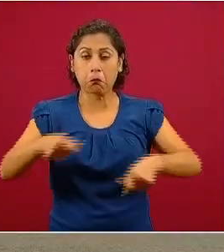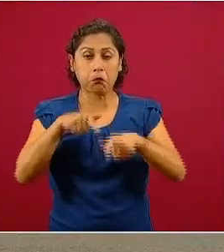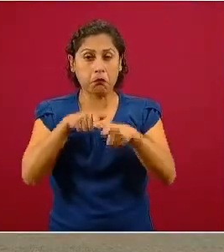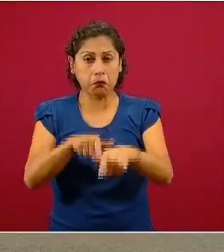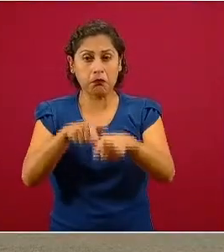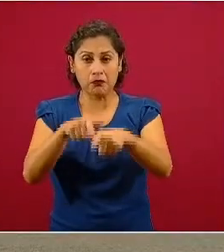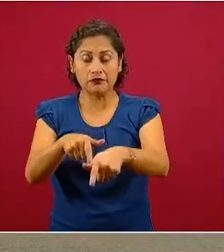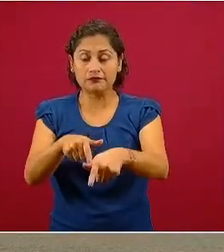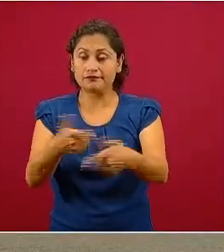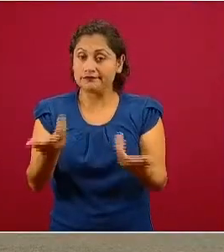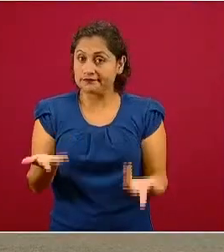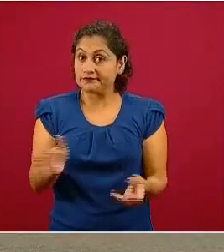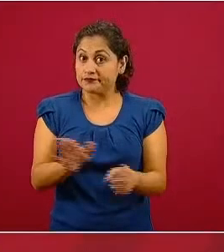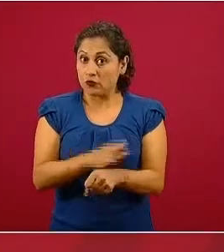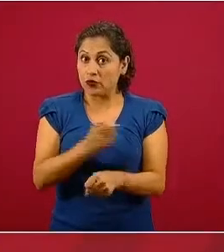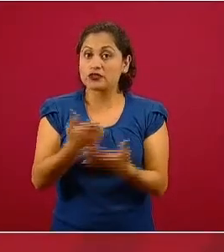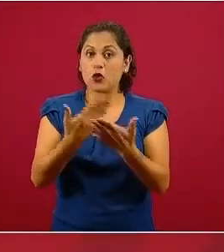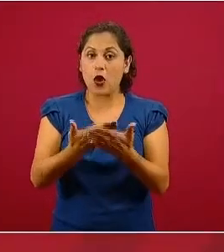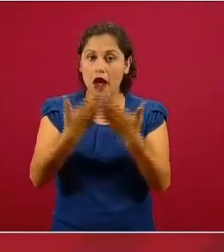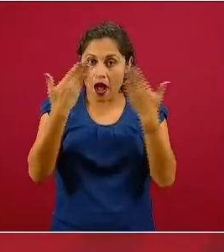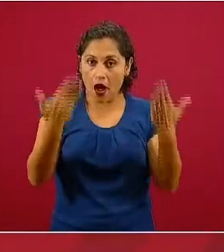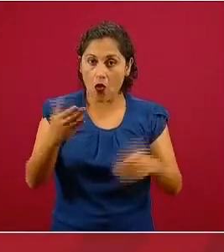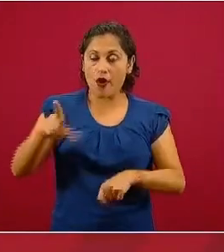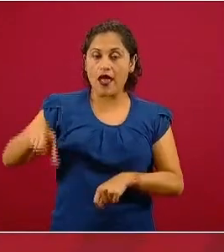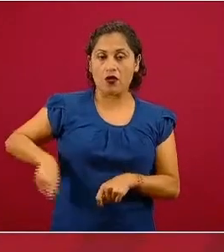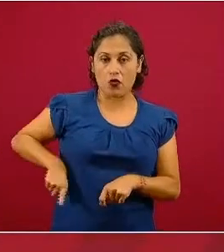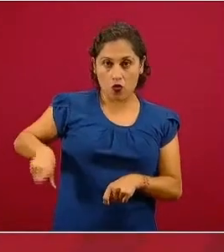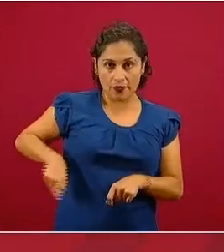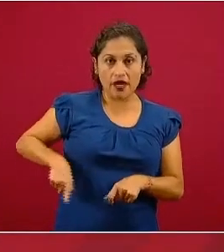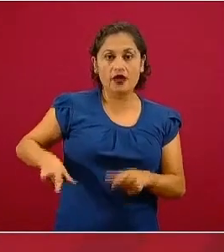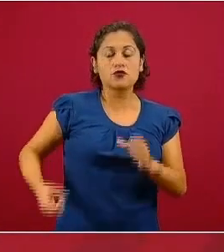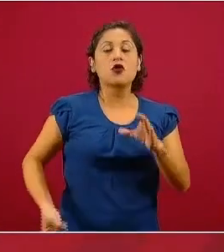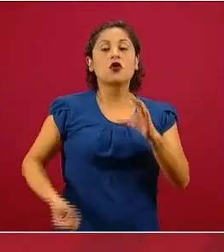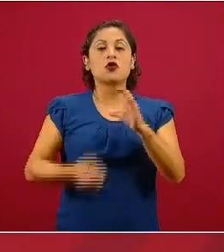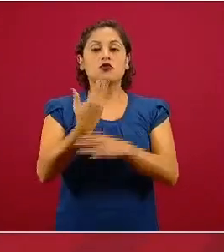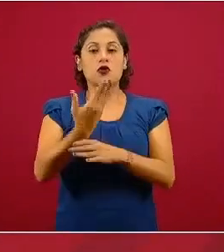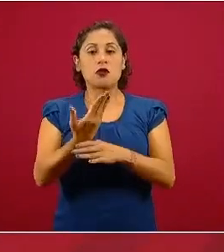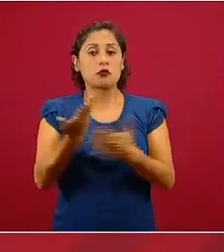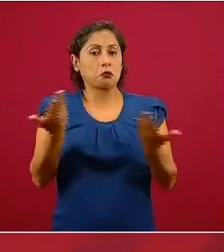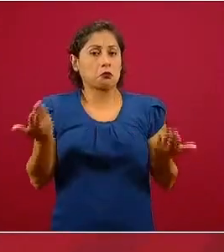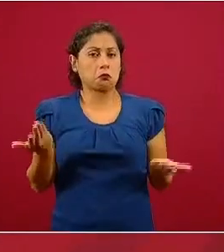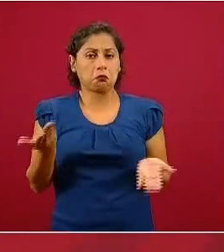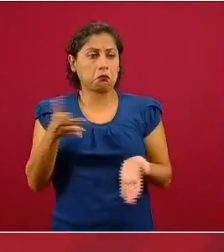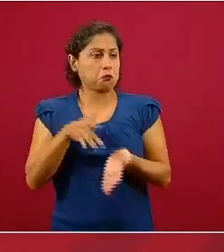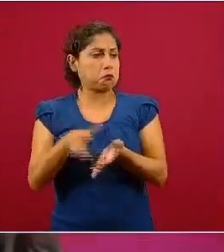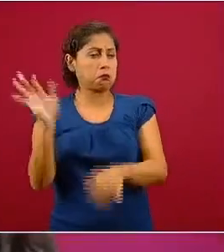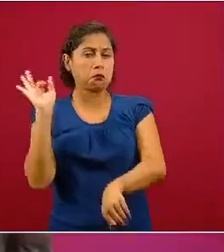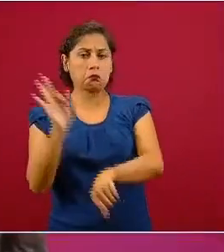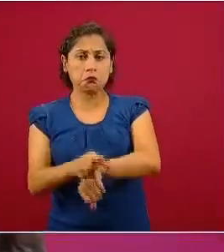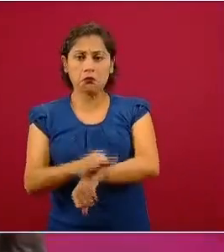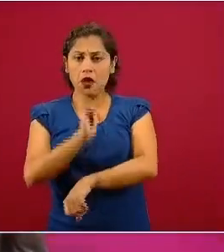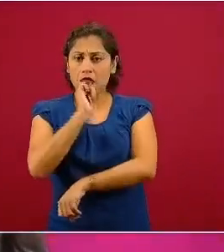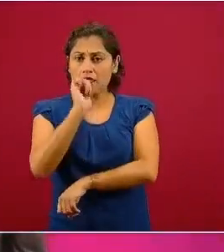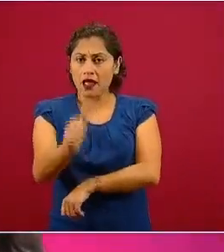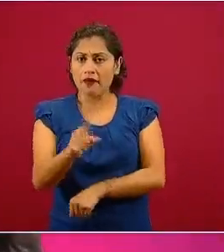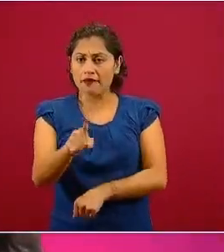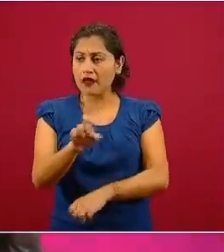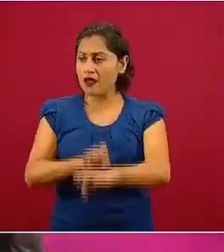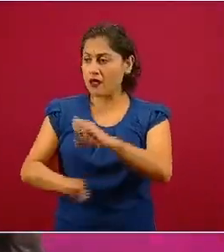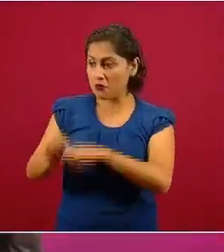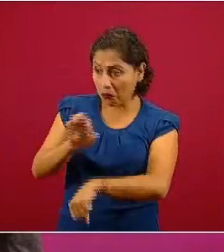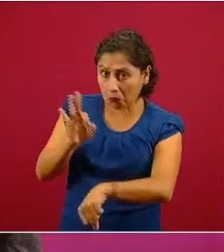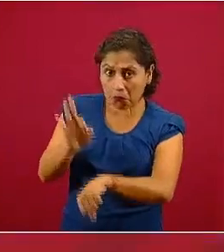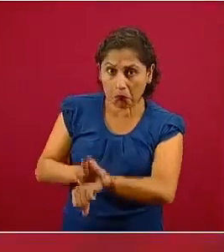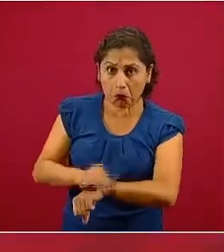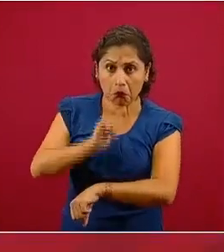vio enfrentada a un gobierno independiente, un gobierno que no tiene interés en defender las particularidades de